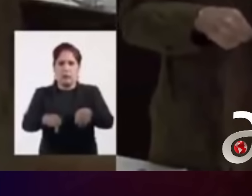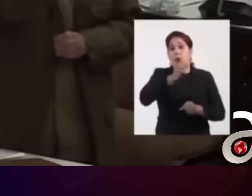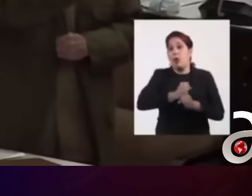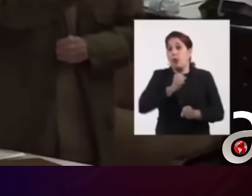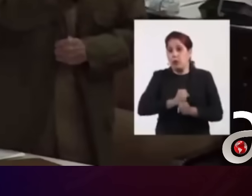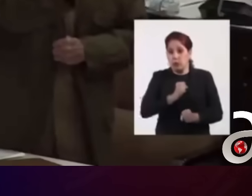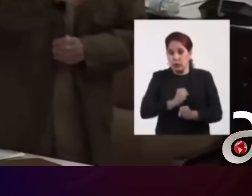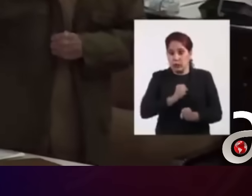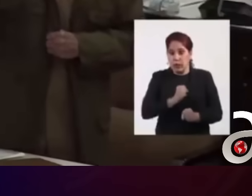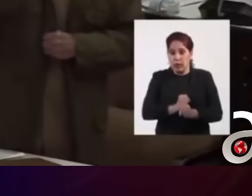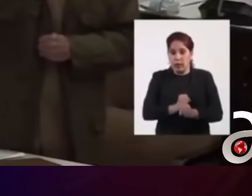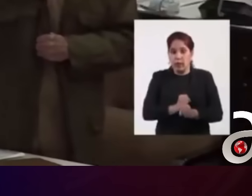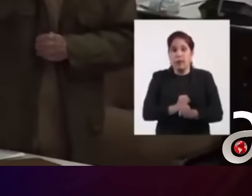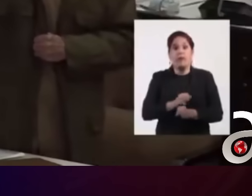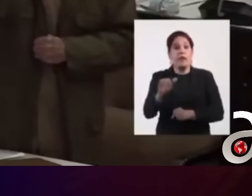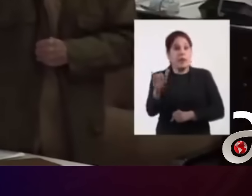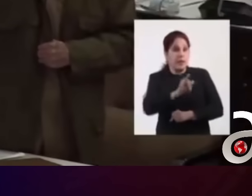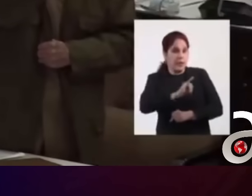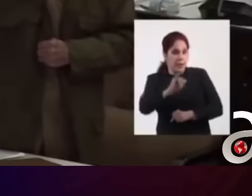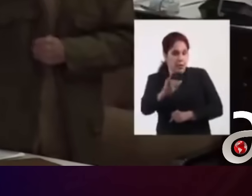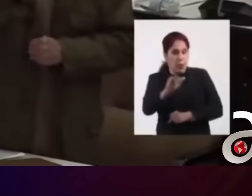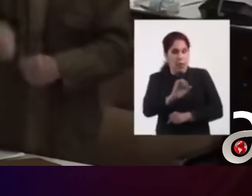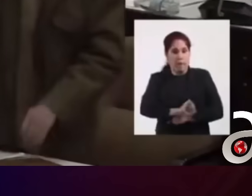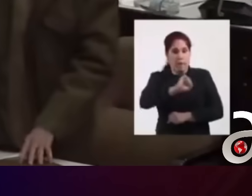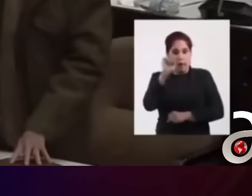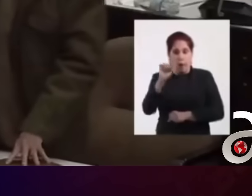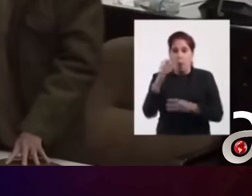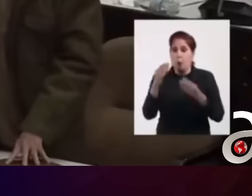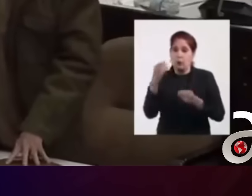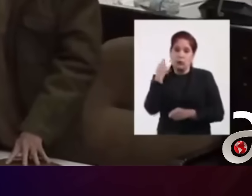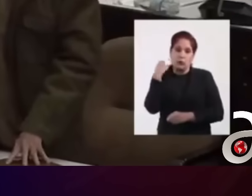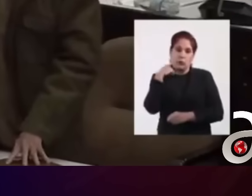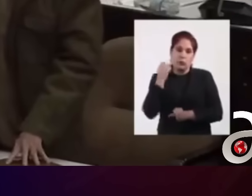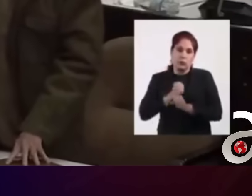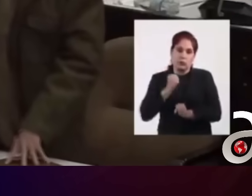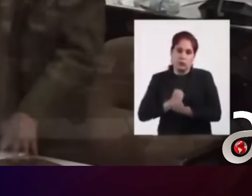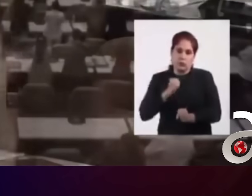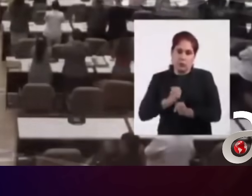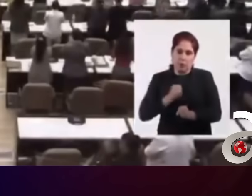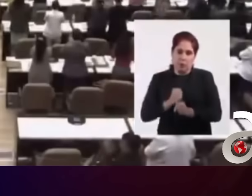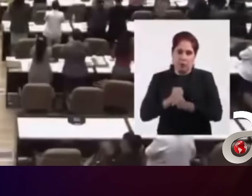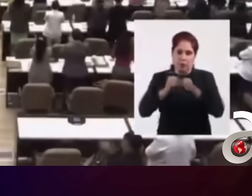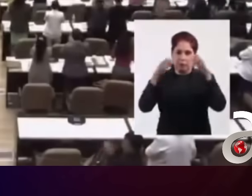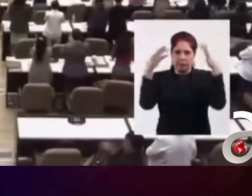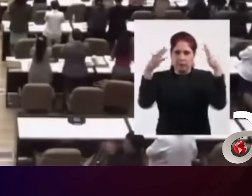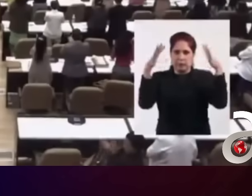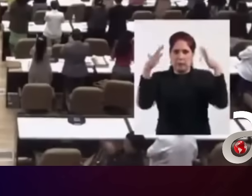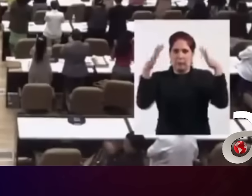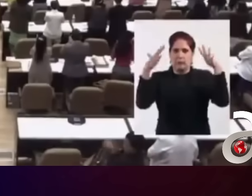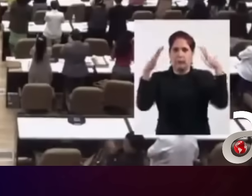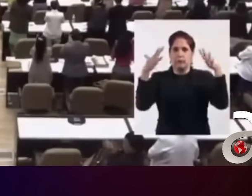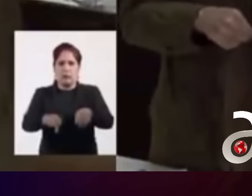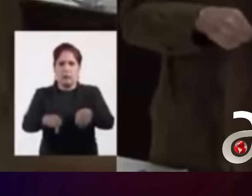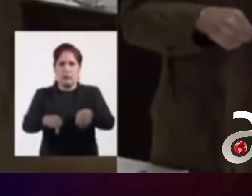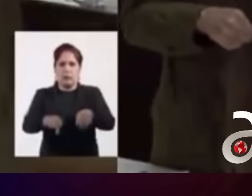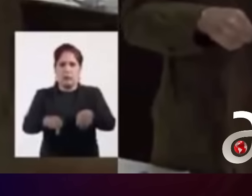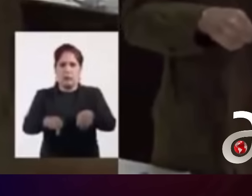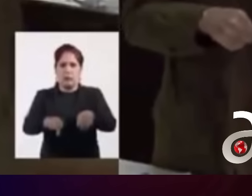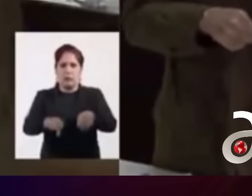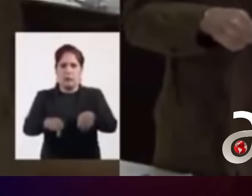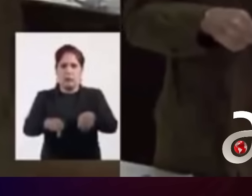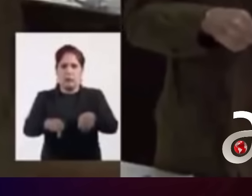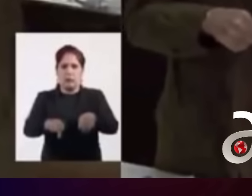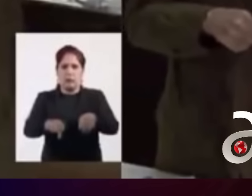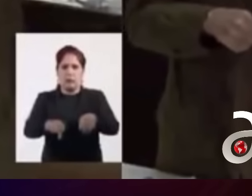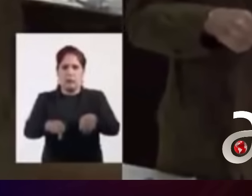Álvarez Martínez, según lo publicado por medios oficiales como la Agencia Cubana de Noticias. Después de la lectura del informe y cuando el